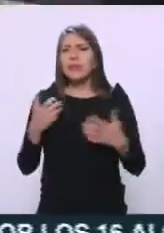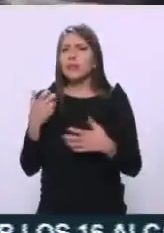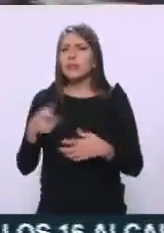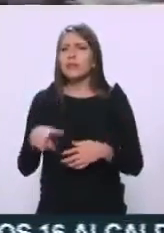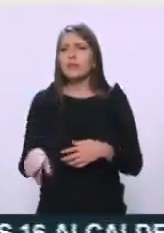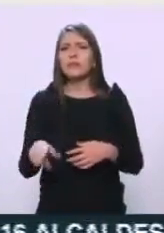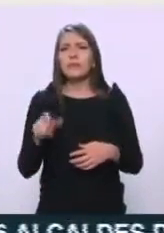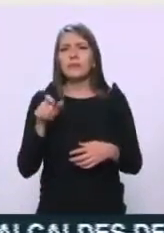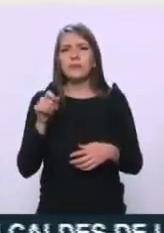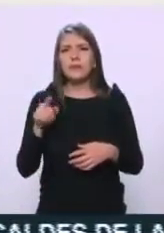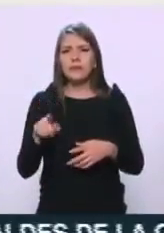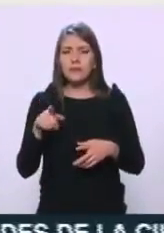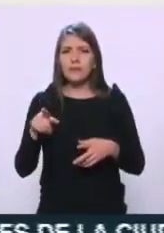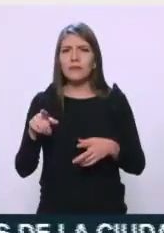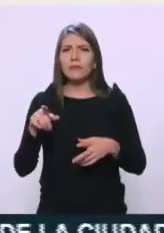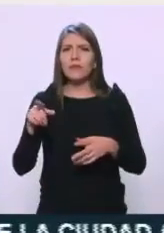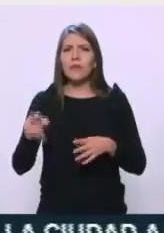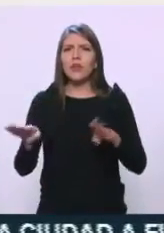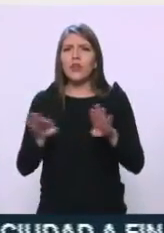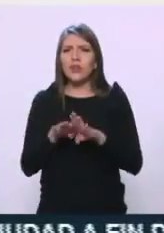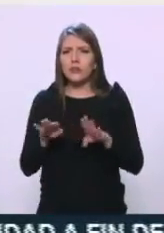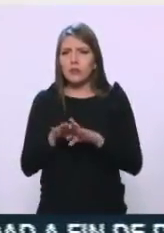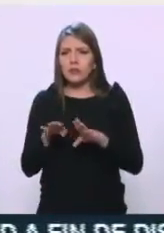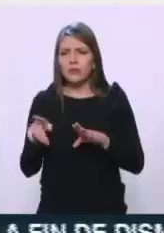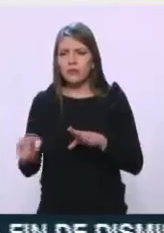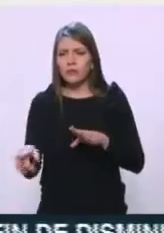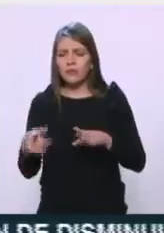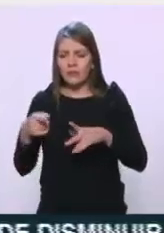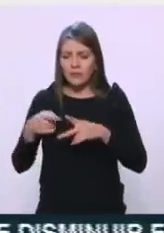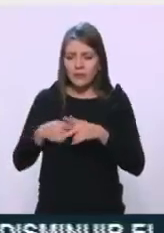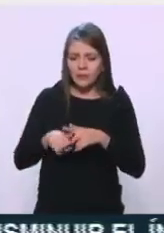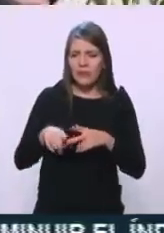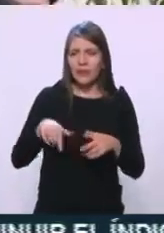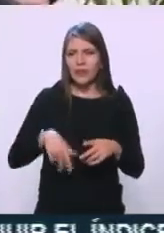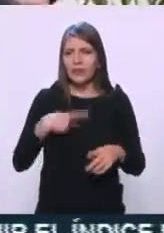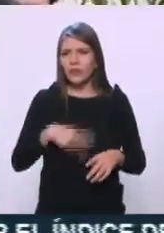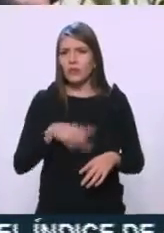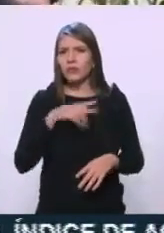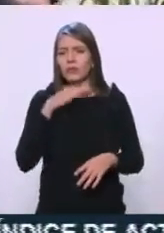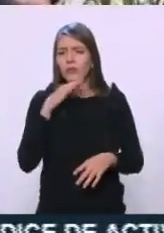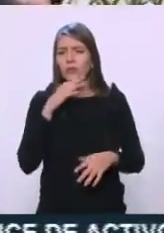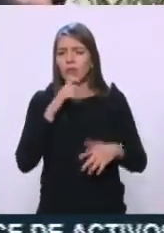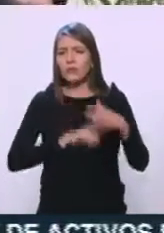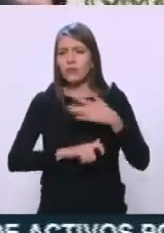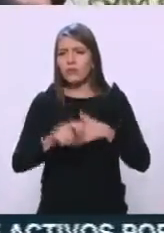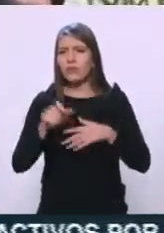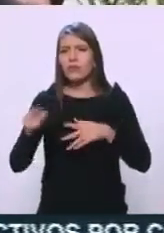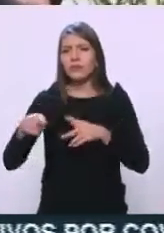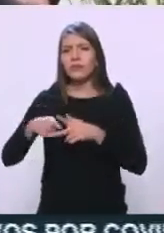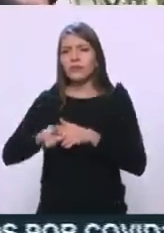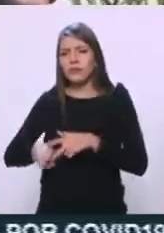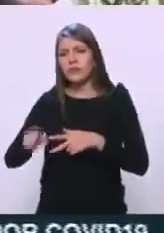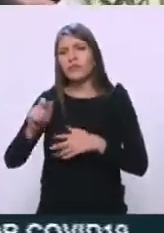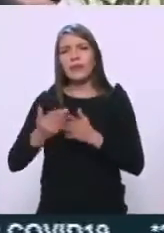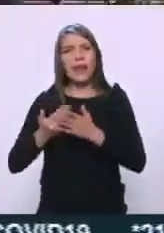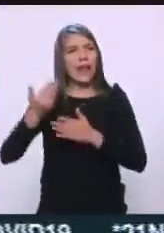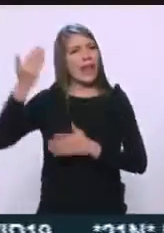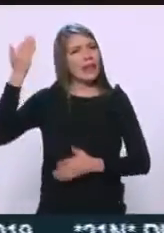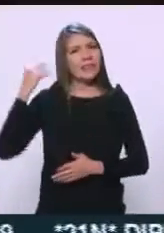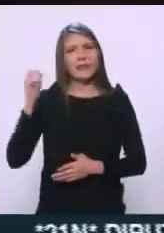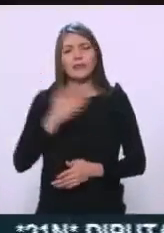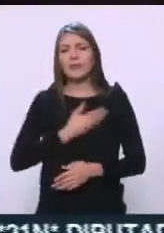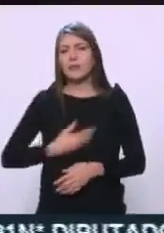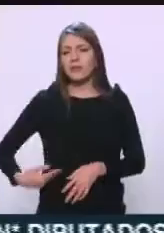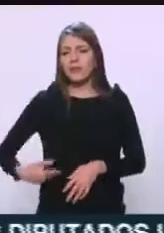al inicio de un modus operandi de la corrupción en México que se acentúa con la llegada de Salinas